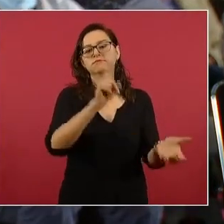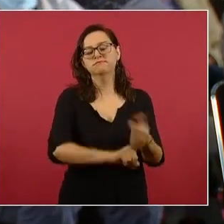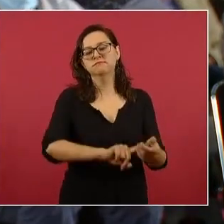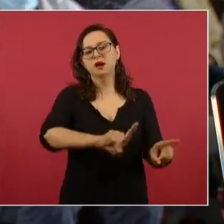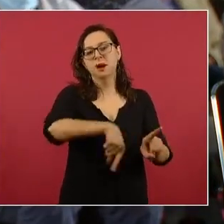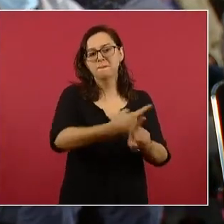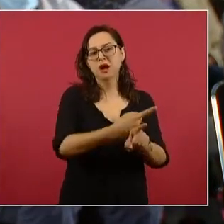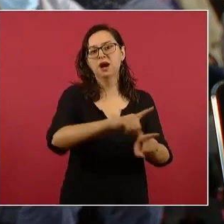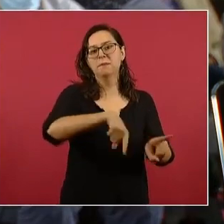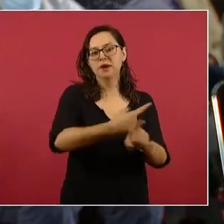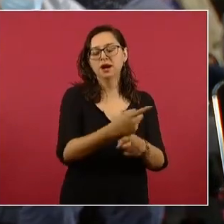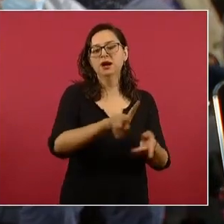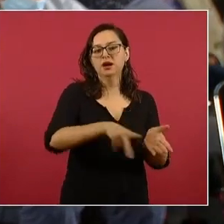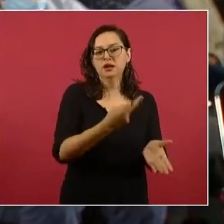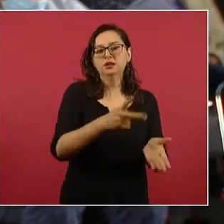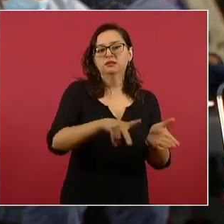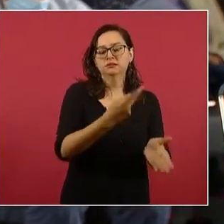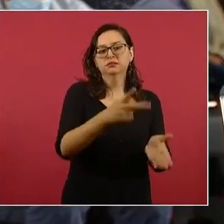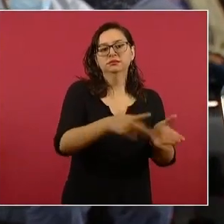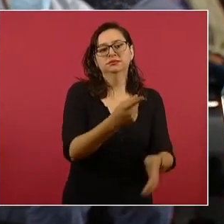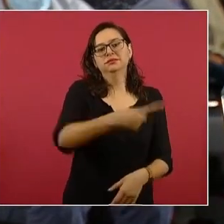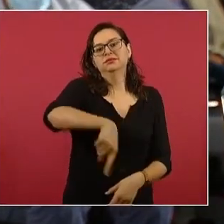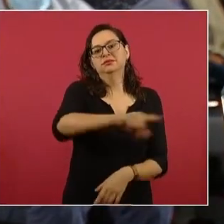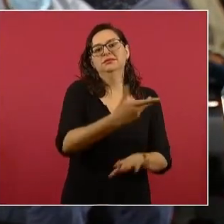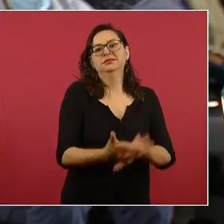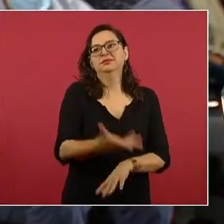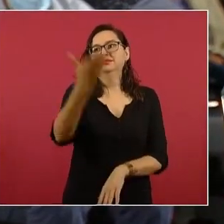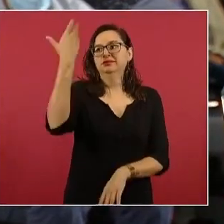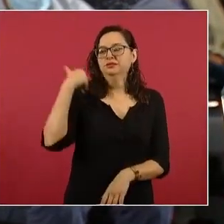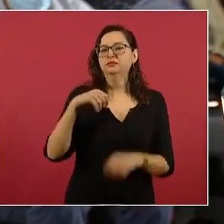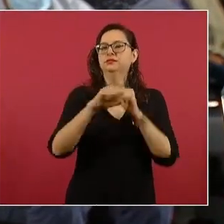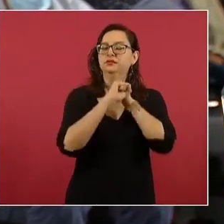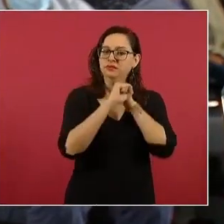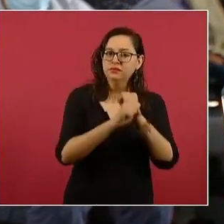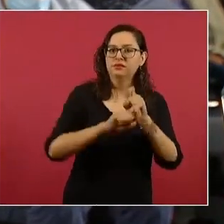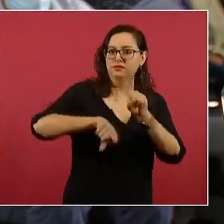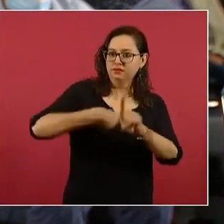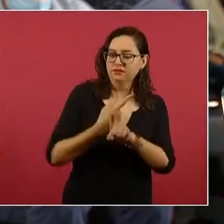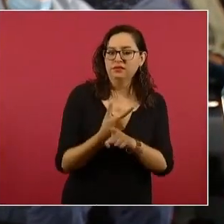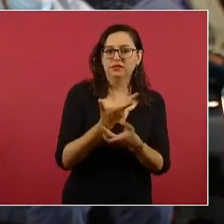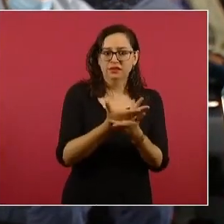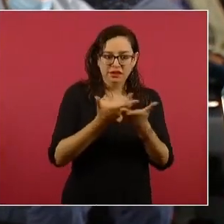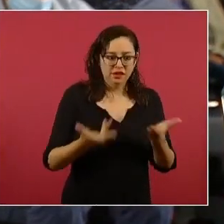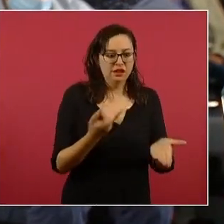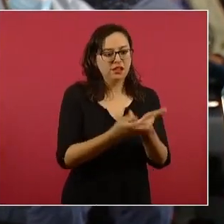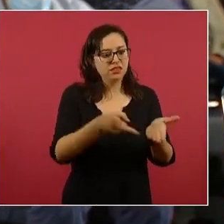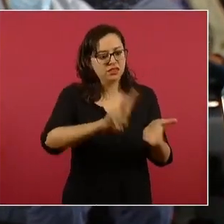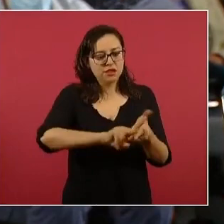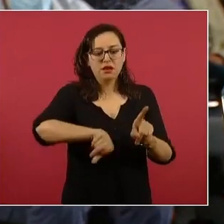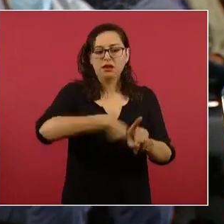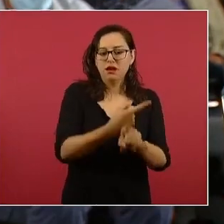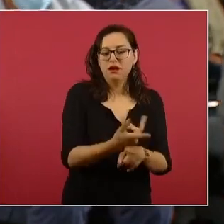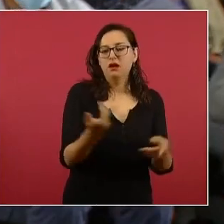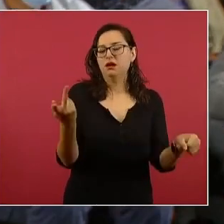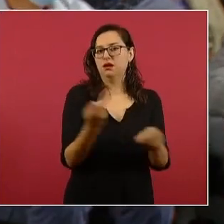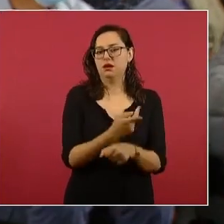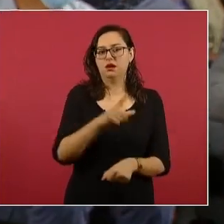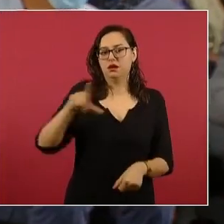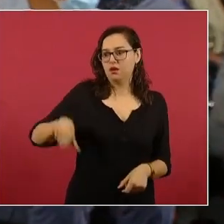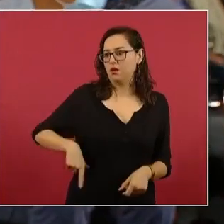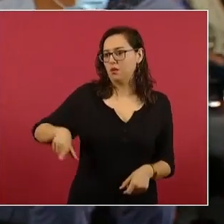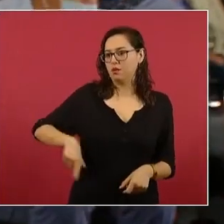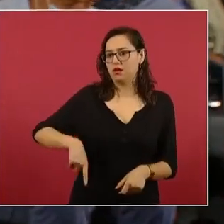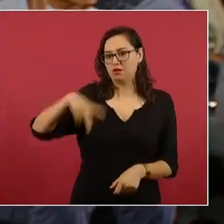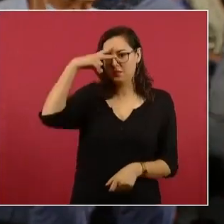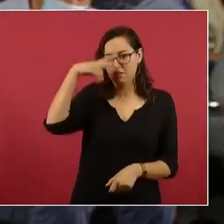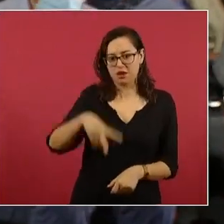sexuales reiteradas, cuando de por sí ya habían sido víctimas de trata. Entonces, preguntarle qué va a hacer el Estado mexicano, porque tiene una responsabilidad por el